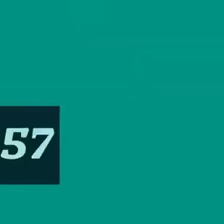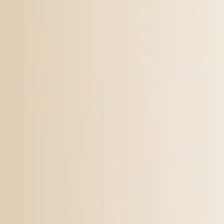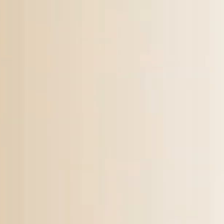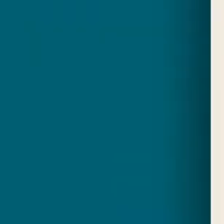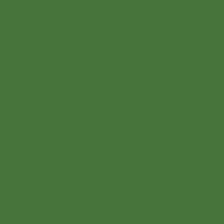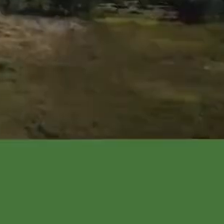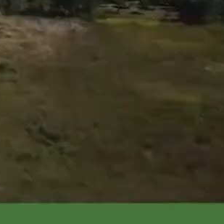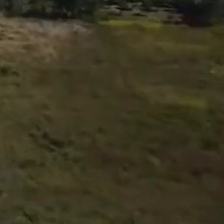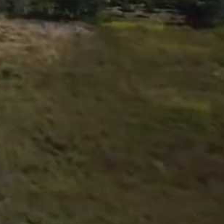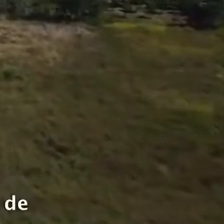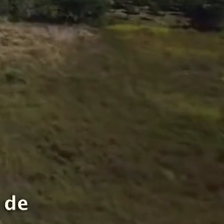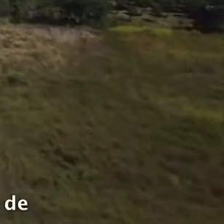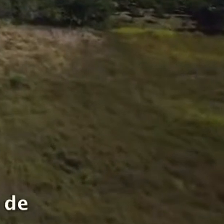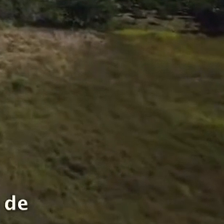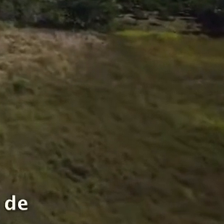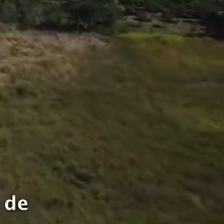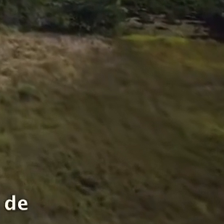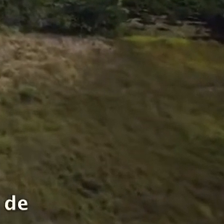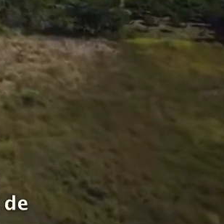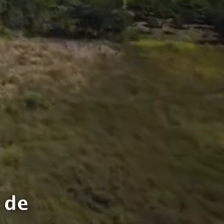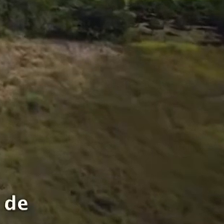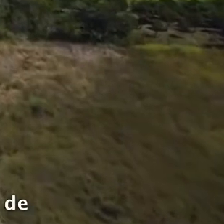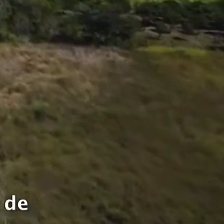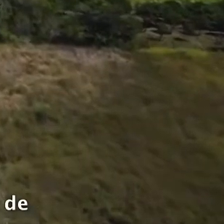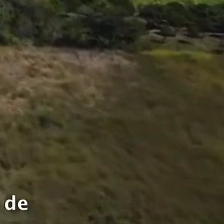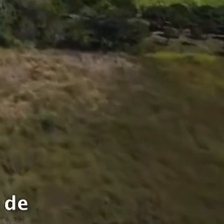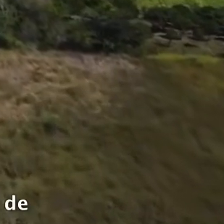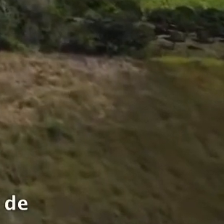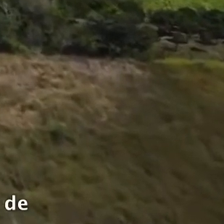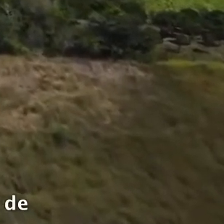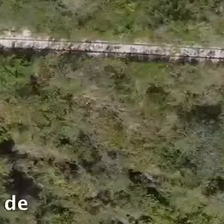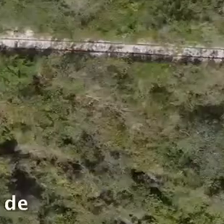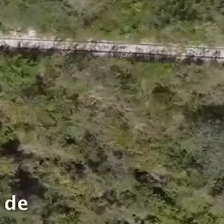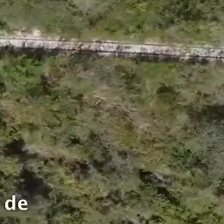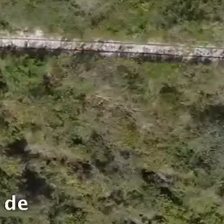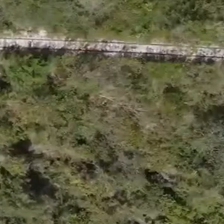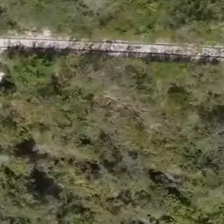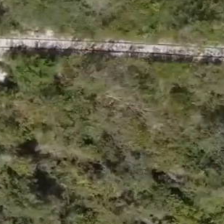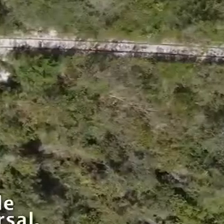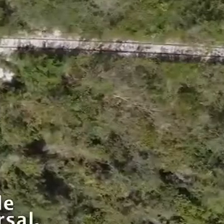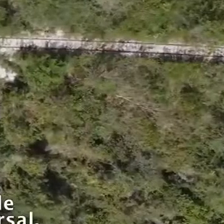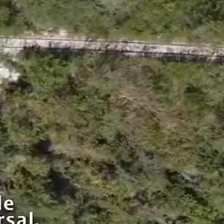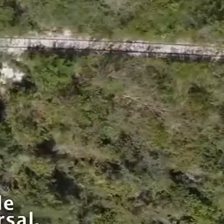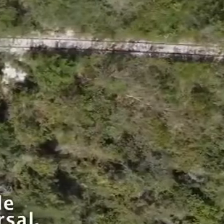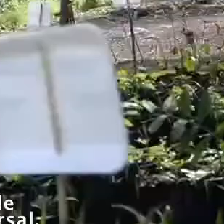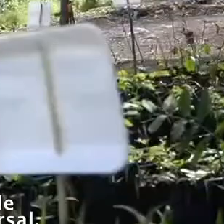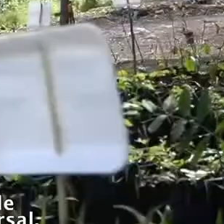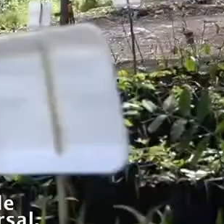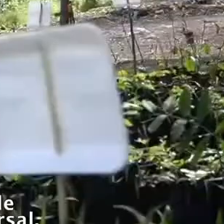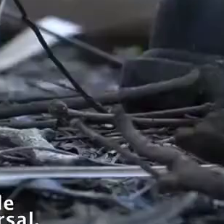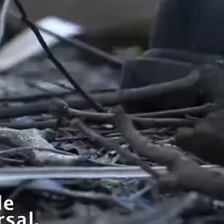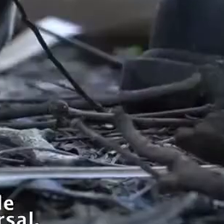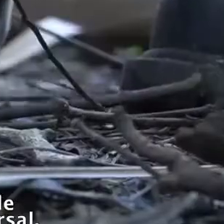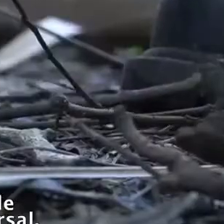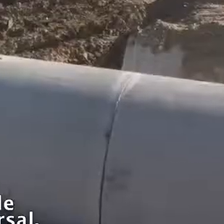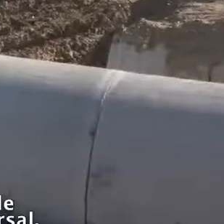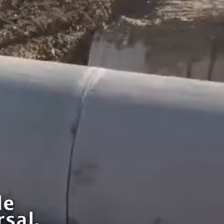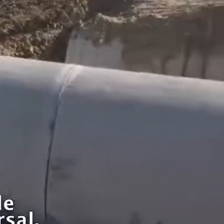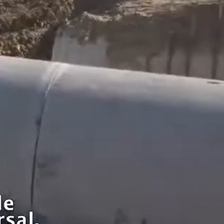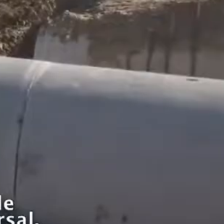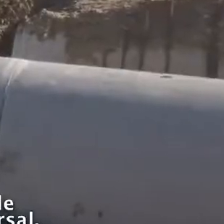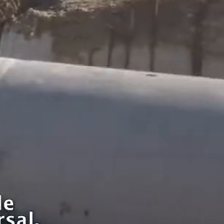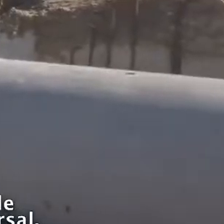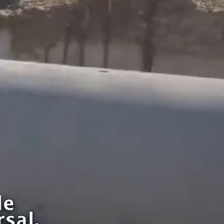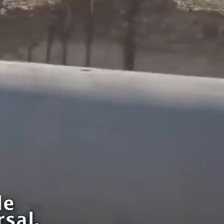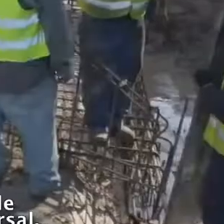157. En el tramo 1, proseguimos con los trabajos de formación de terraplén, rescate de flora y fauna y